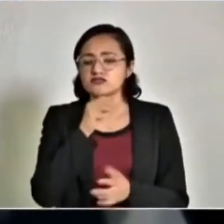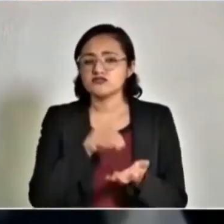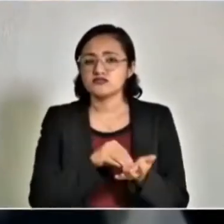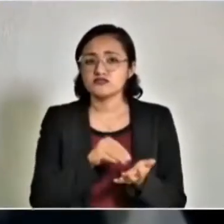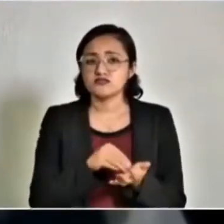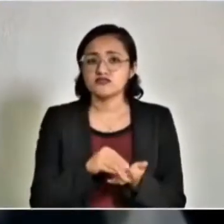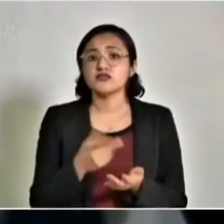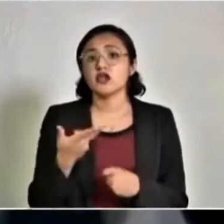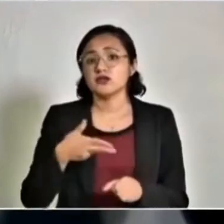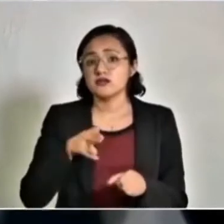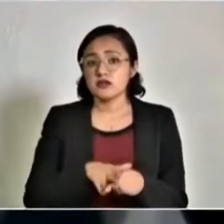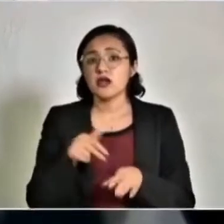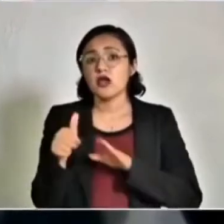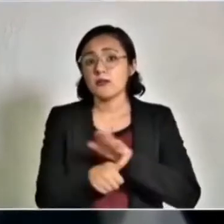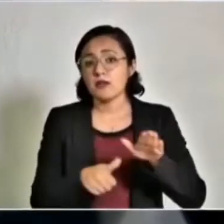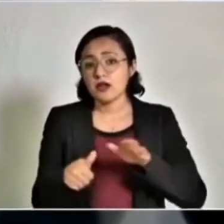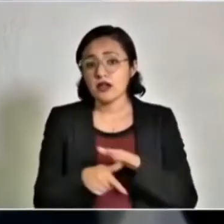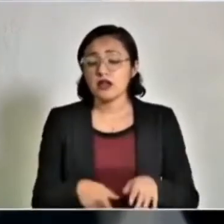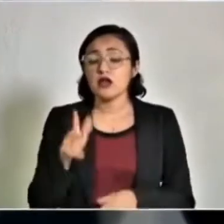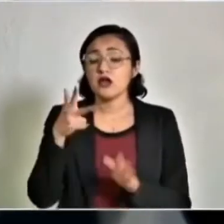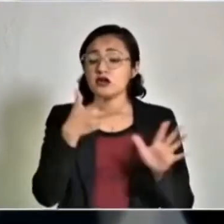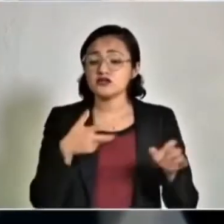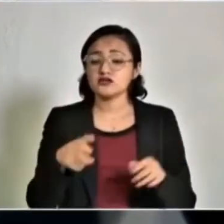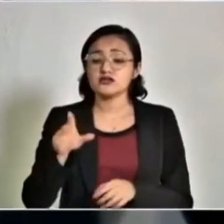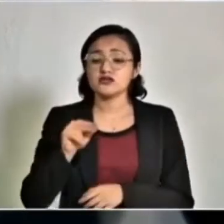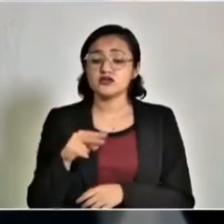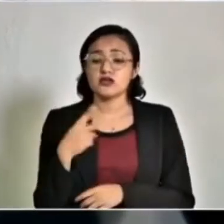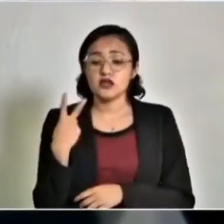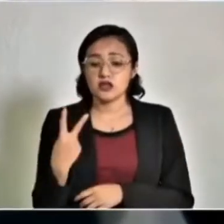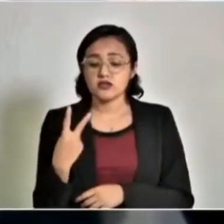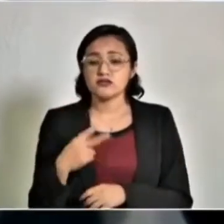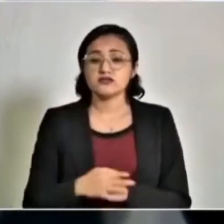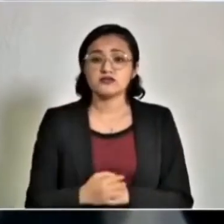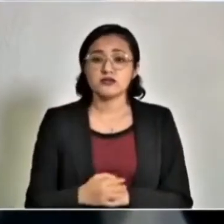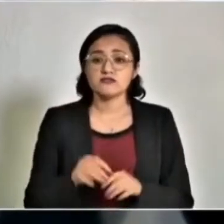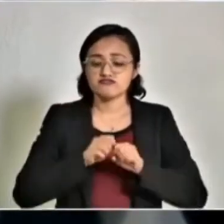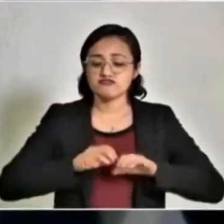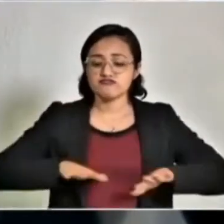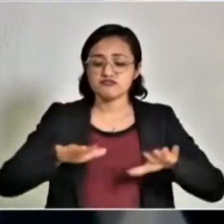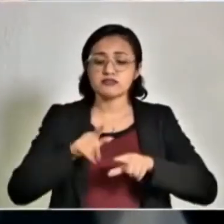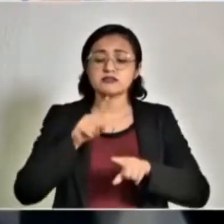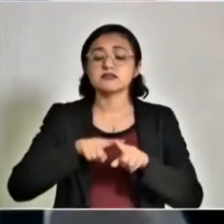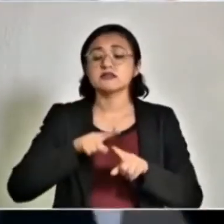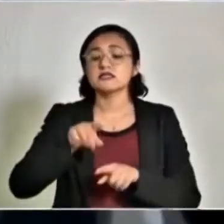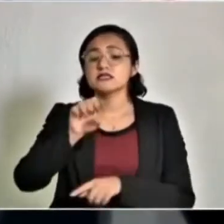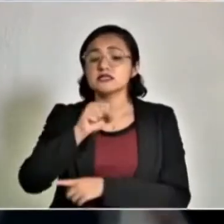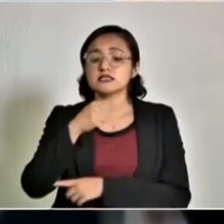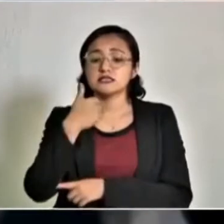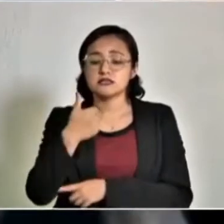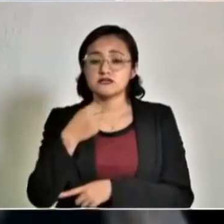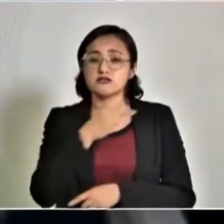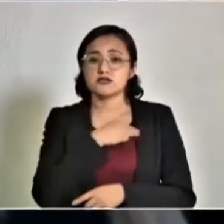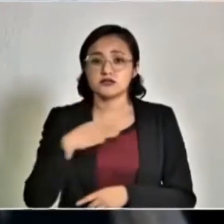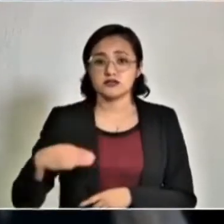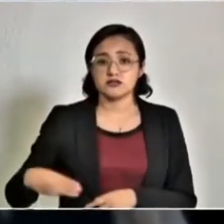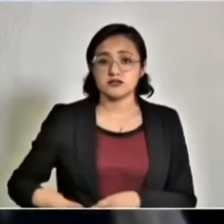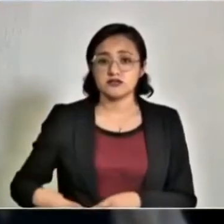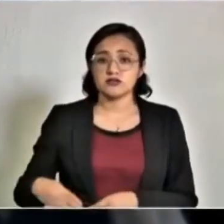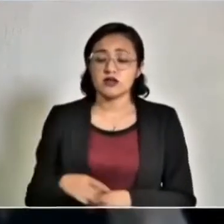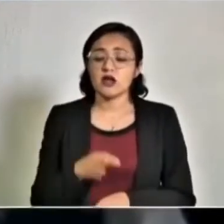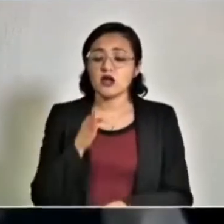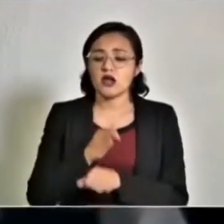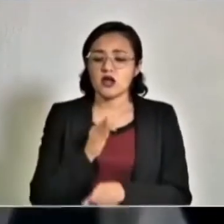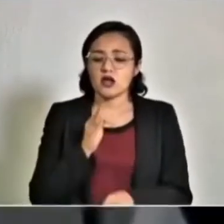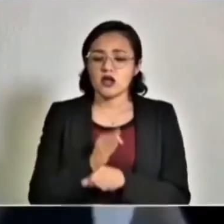incluyendo ambulatorios y hospitalizados, 882, distribuidos en 66 municipios. En